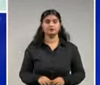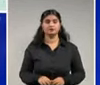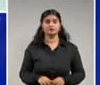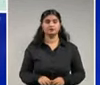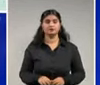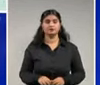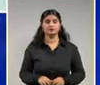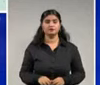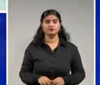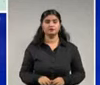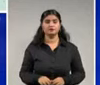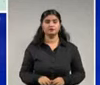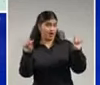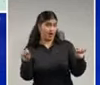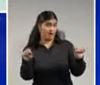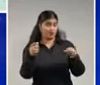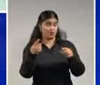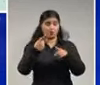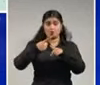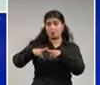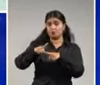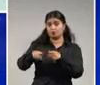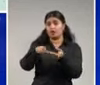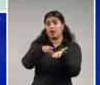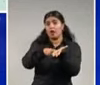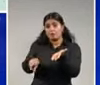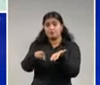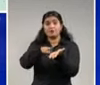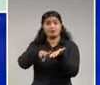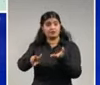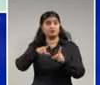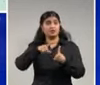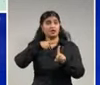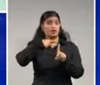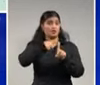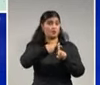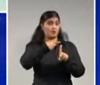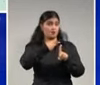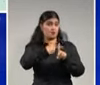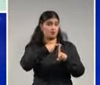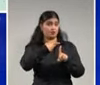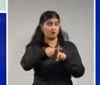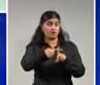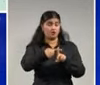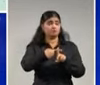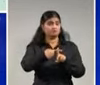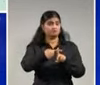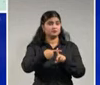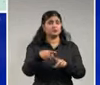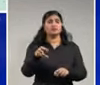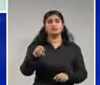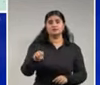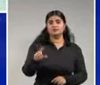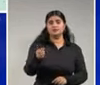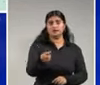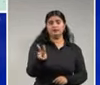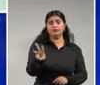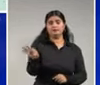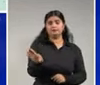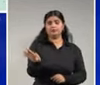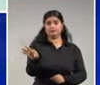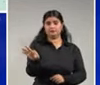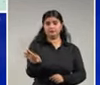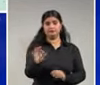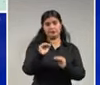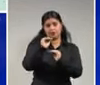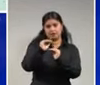el resto de las provincias reportaron un por ciento de positividad de 0,3% o inferior.